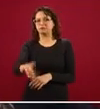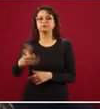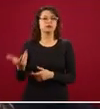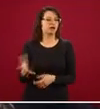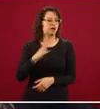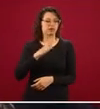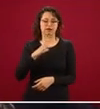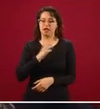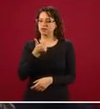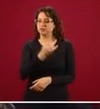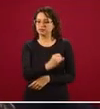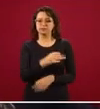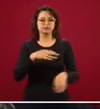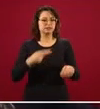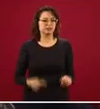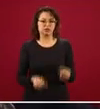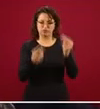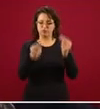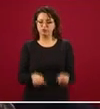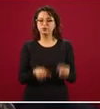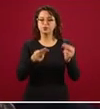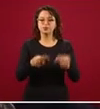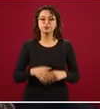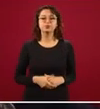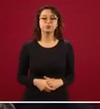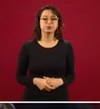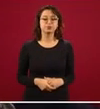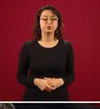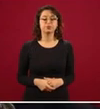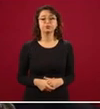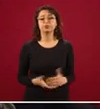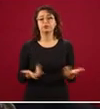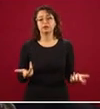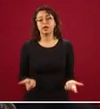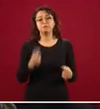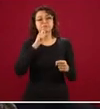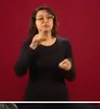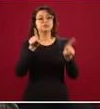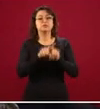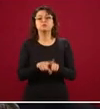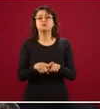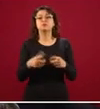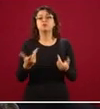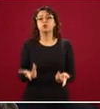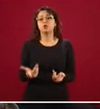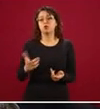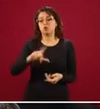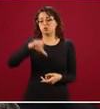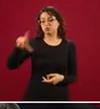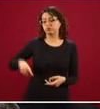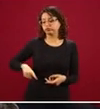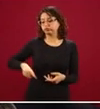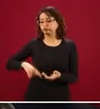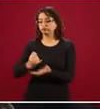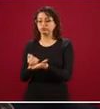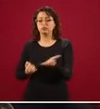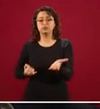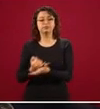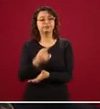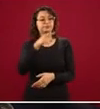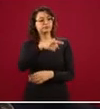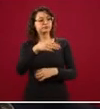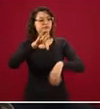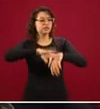intermediarias. Se compraba a empresas condicionadas por esta carta de exclusividad, es decir, la industria